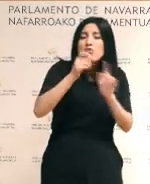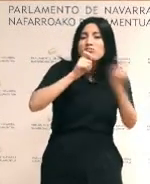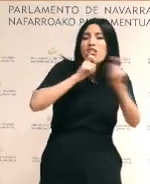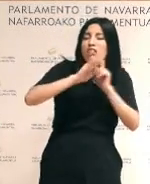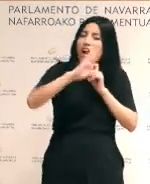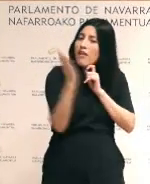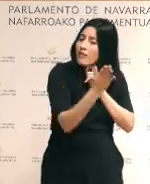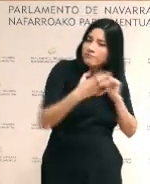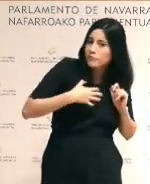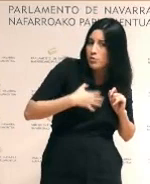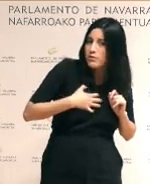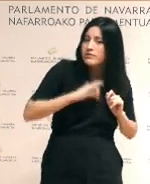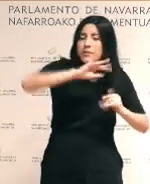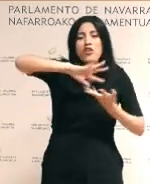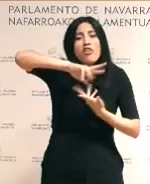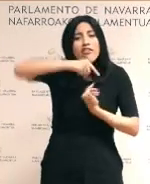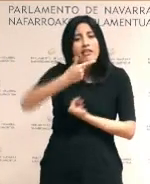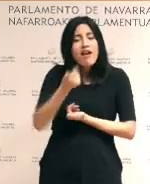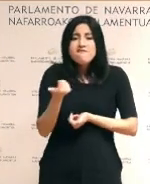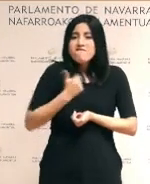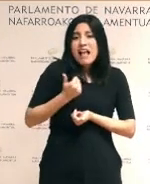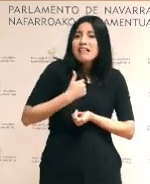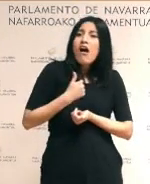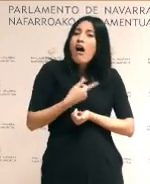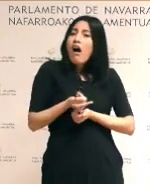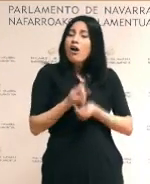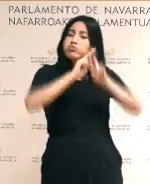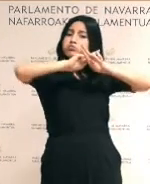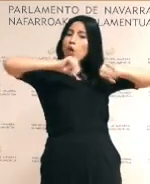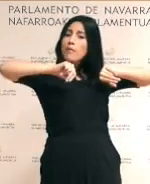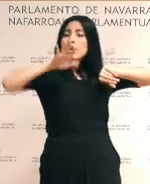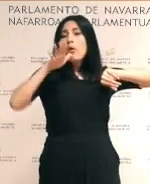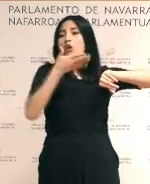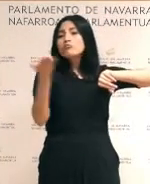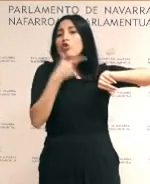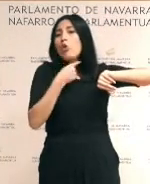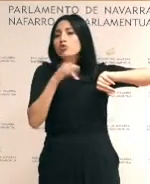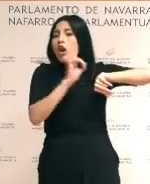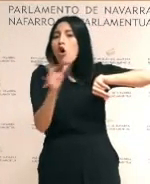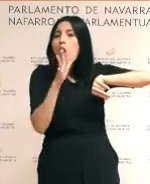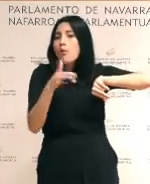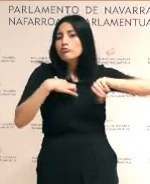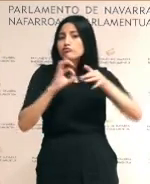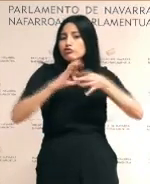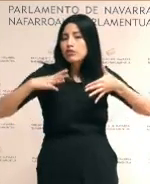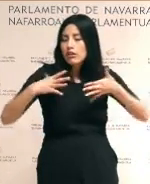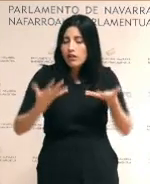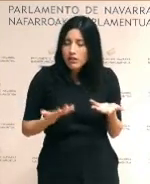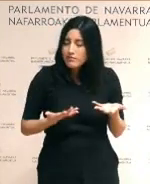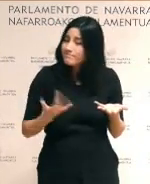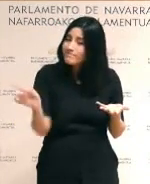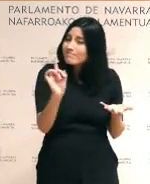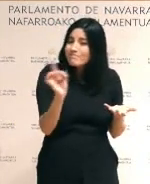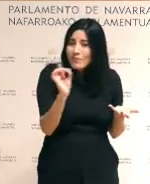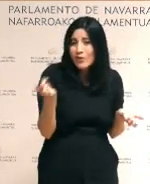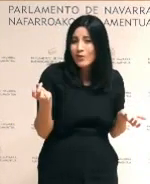desinformación, bulos y fake news todo lo que no le gusta oír, todo lo que le cuestiona o todo lo que a usted y a su Gobierno no le interesa que se conozca. No, las